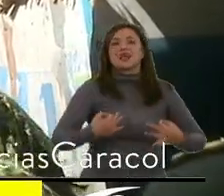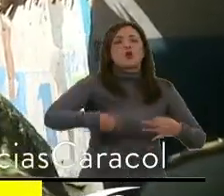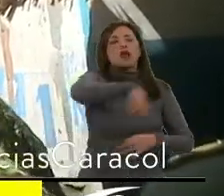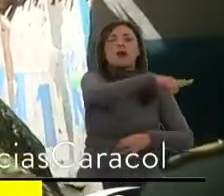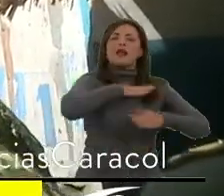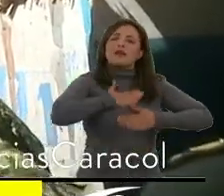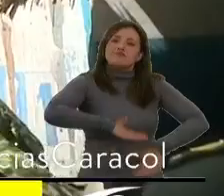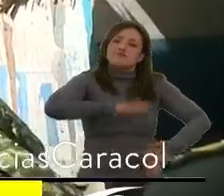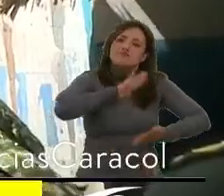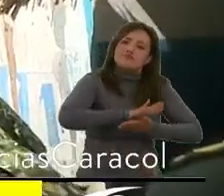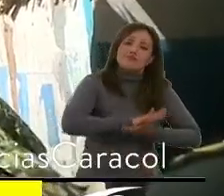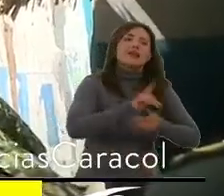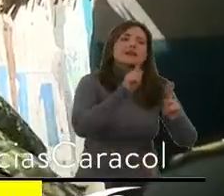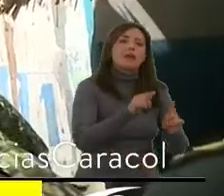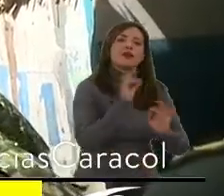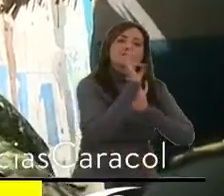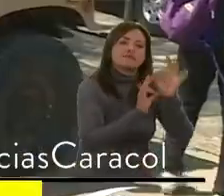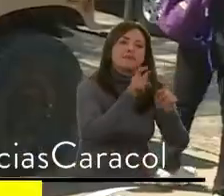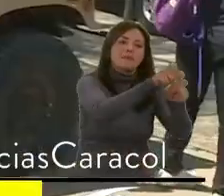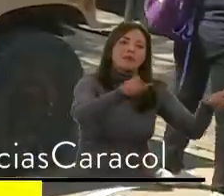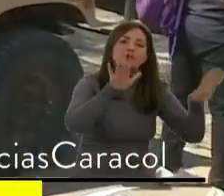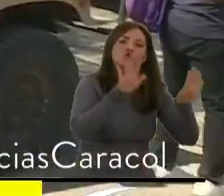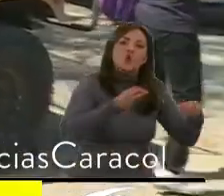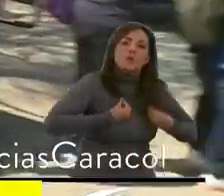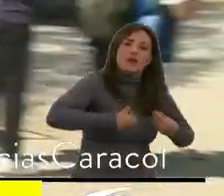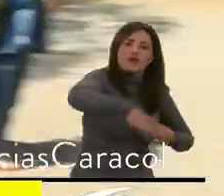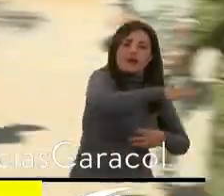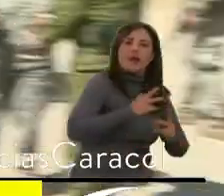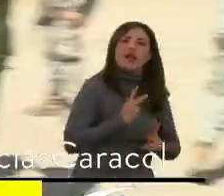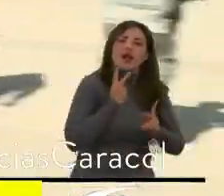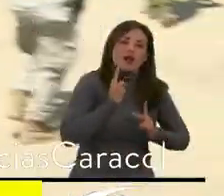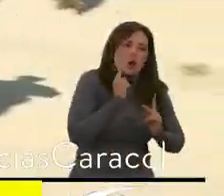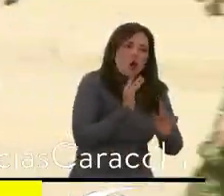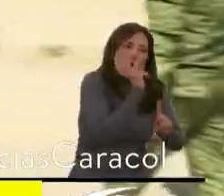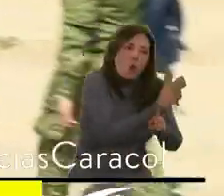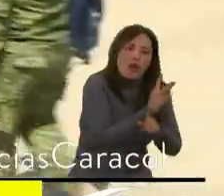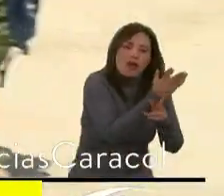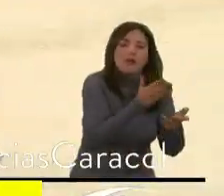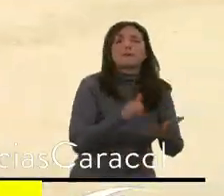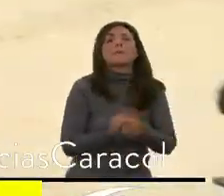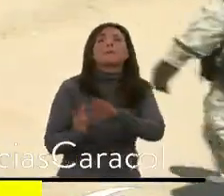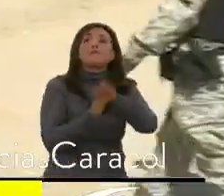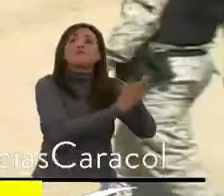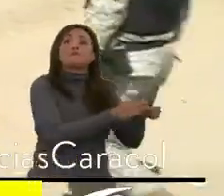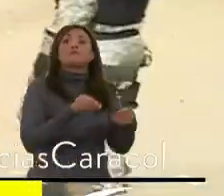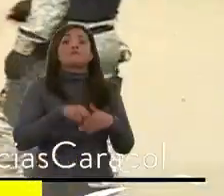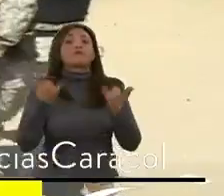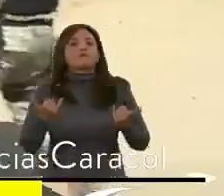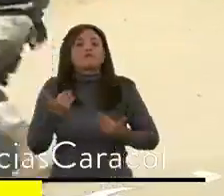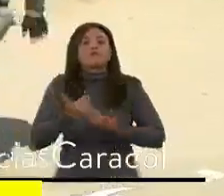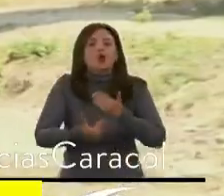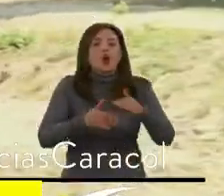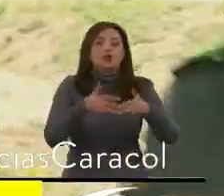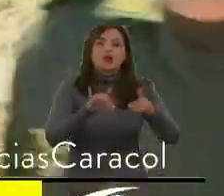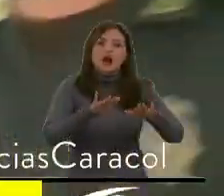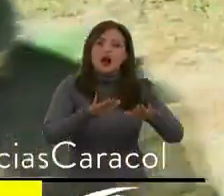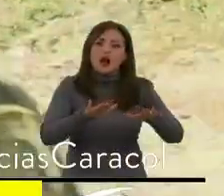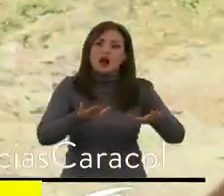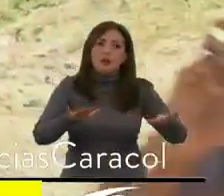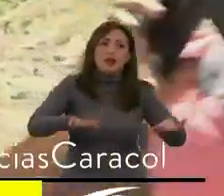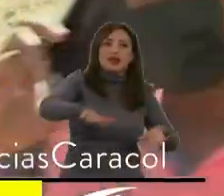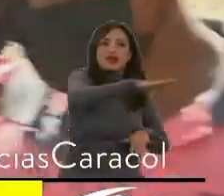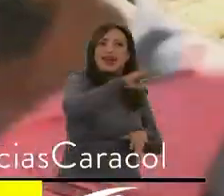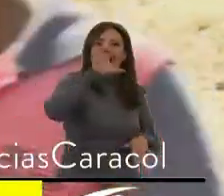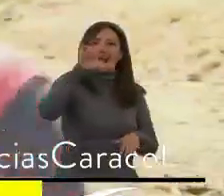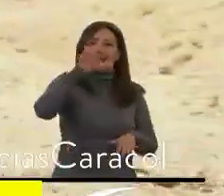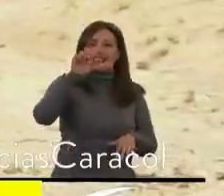y la vida de cada uno de los ciudadanos. Poco a poco, la calma regresa al Salado, una población que ha venido renaciendo en los